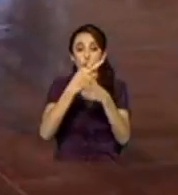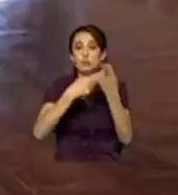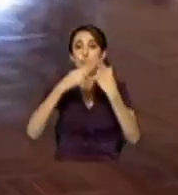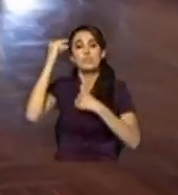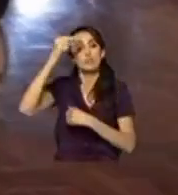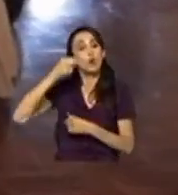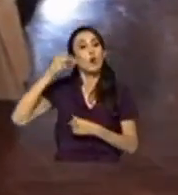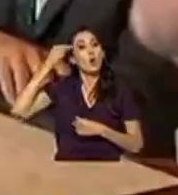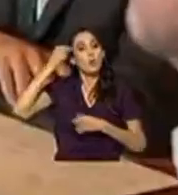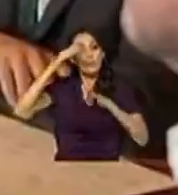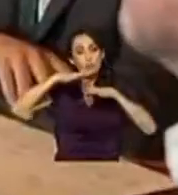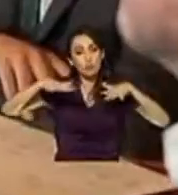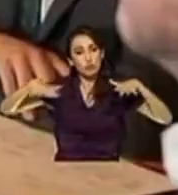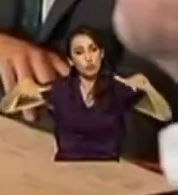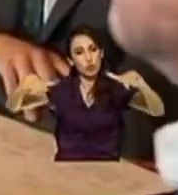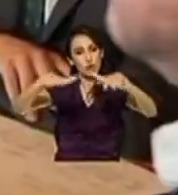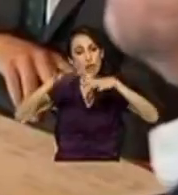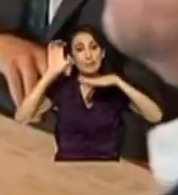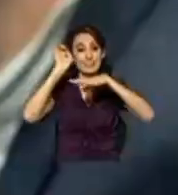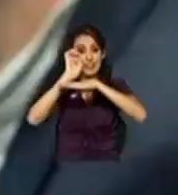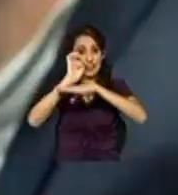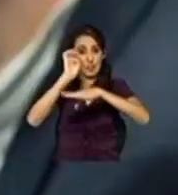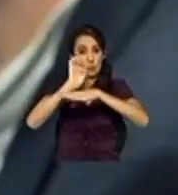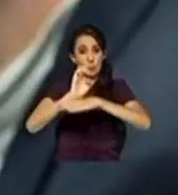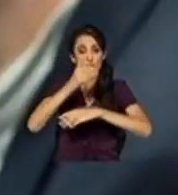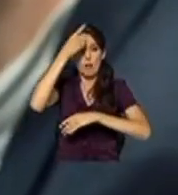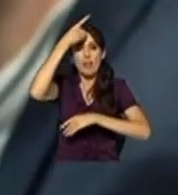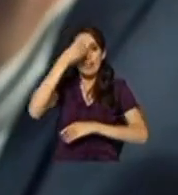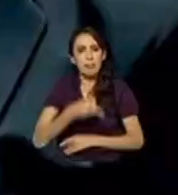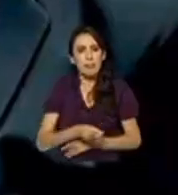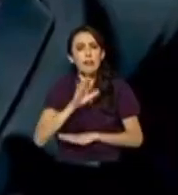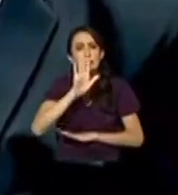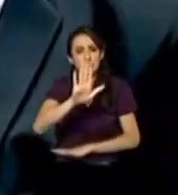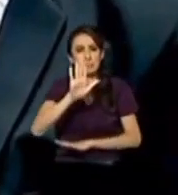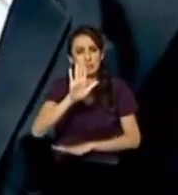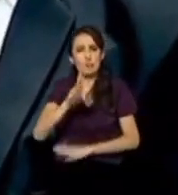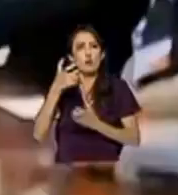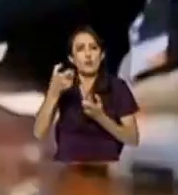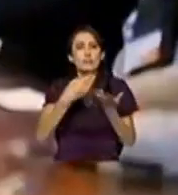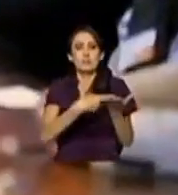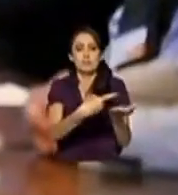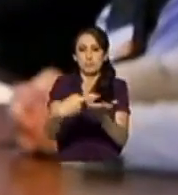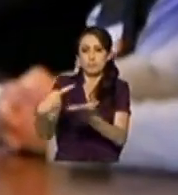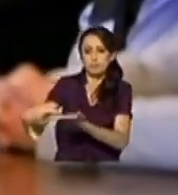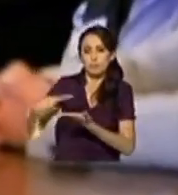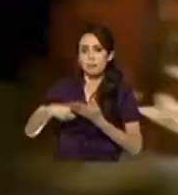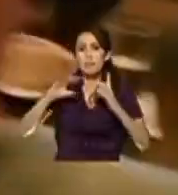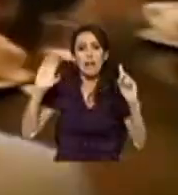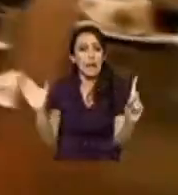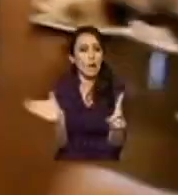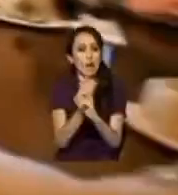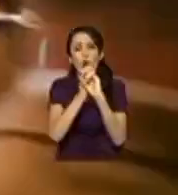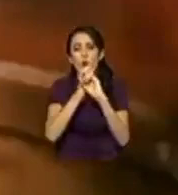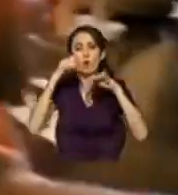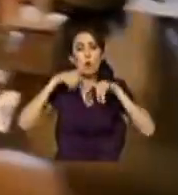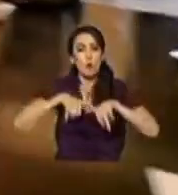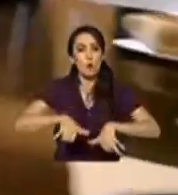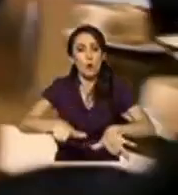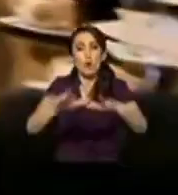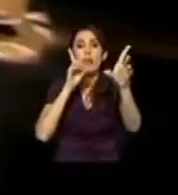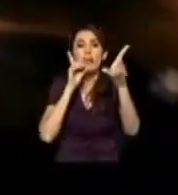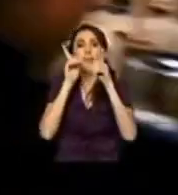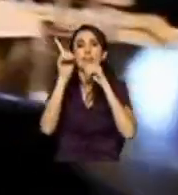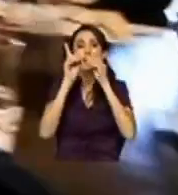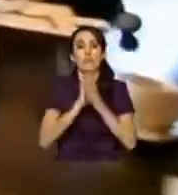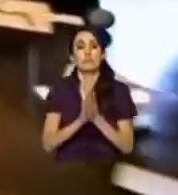gobiernos locales del país. La consigna es clara: escuchar a los ciudadanos y alcanzar acuerdos a través del diálogo.